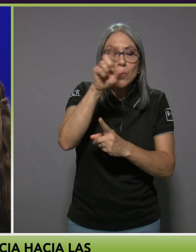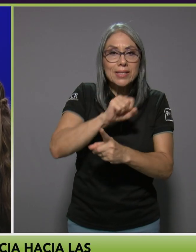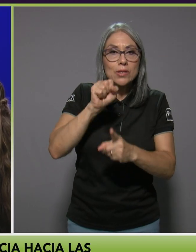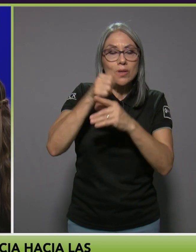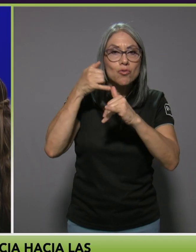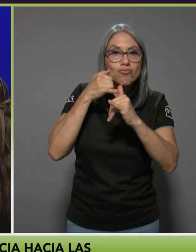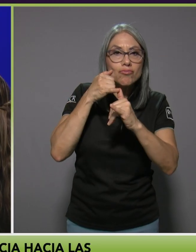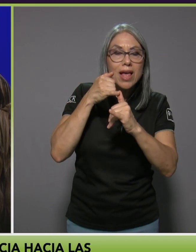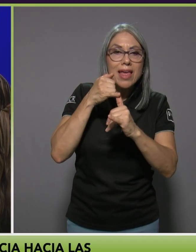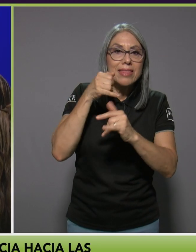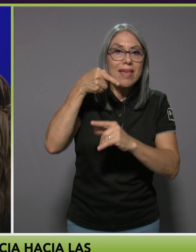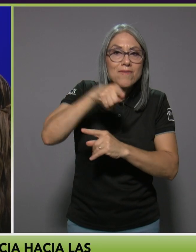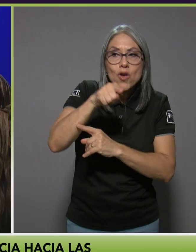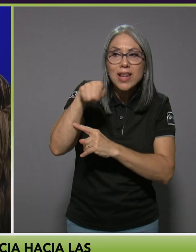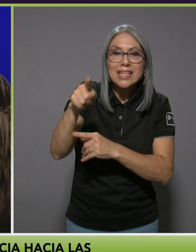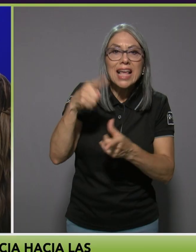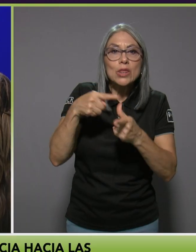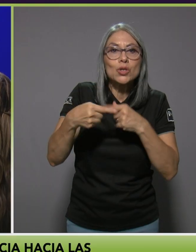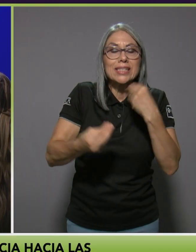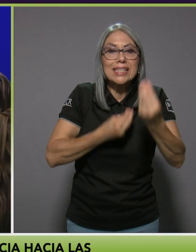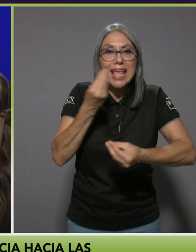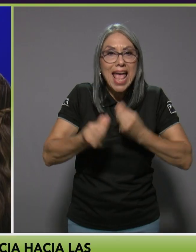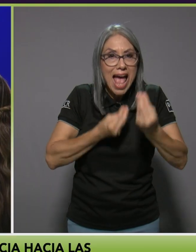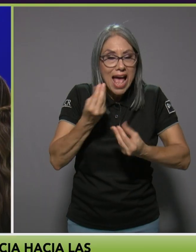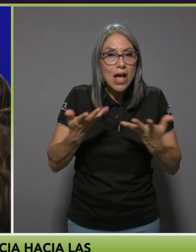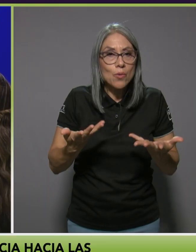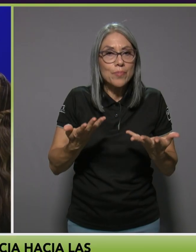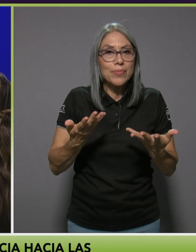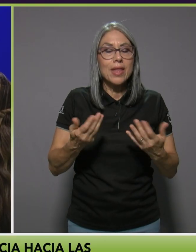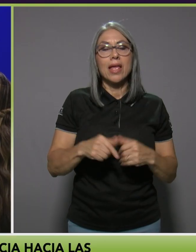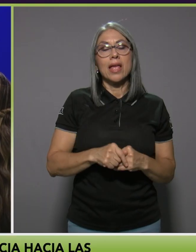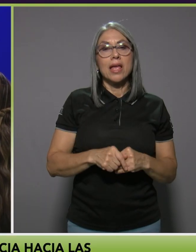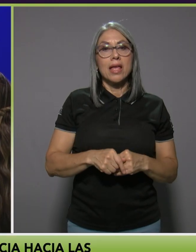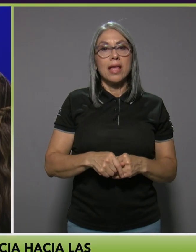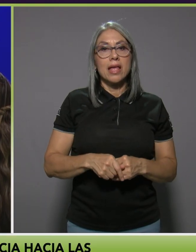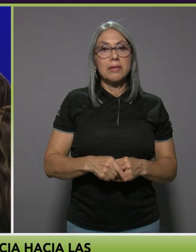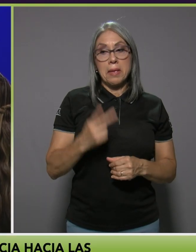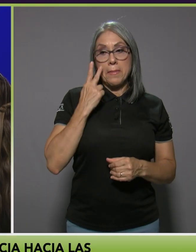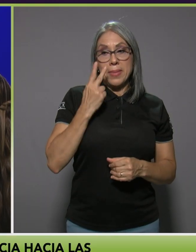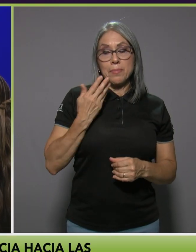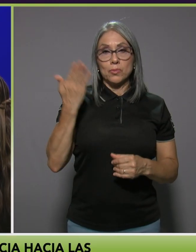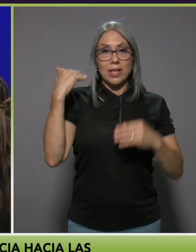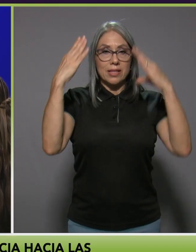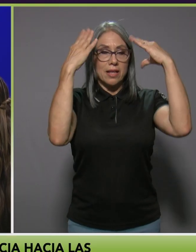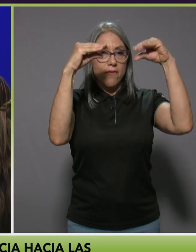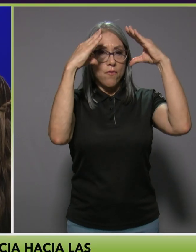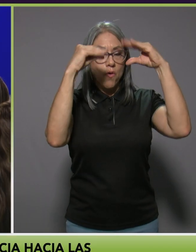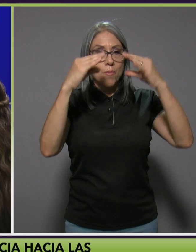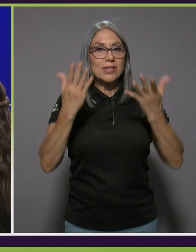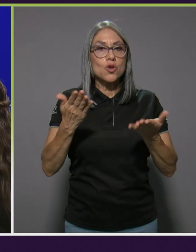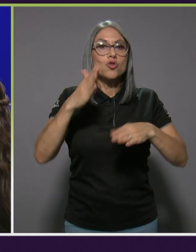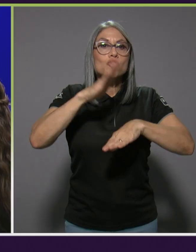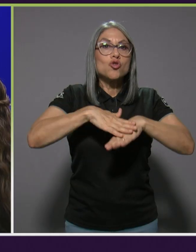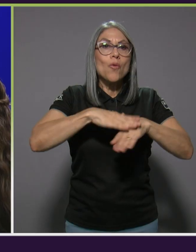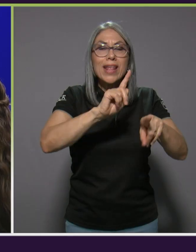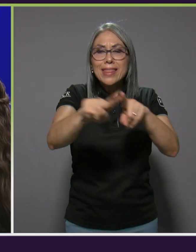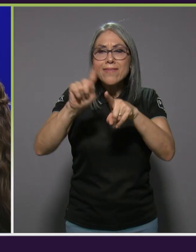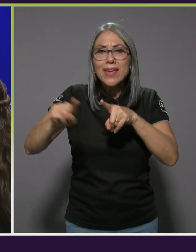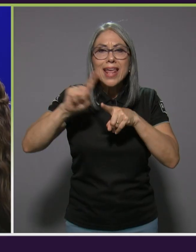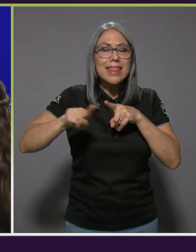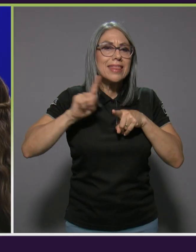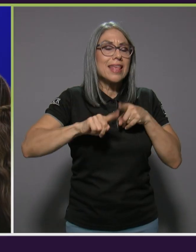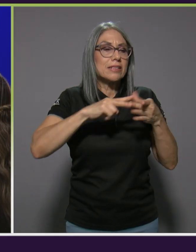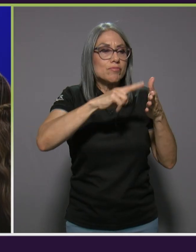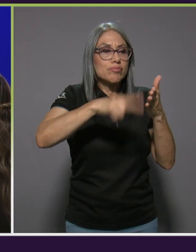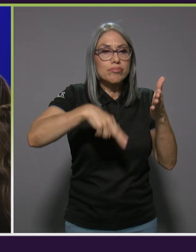al respecto, y veíamos en esta nota el tema de, ¿verdad? Los acuerdos internacionales que ha firmado el